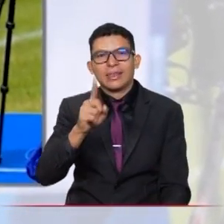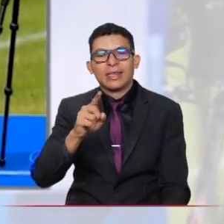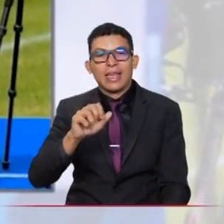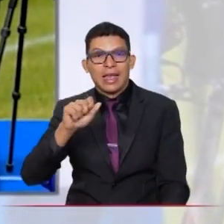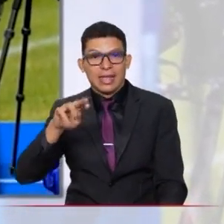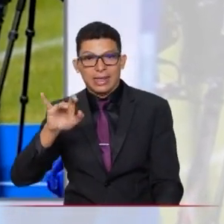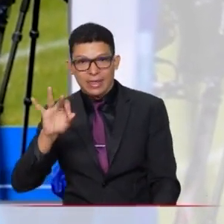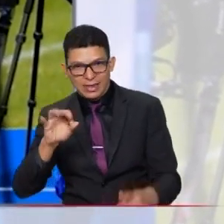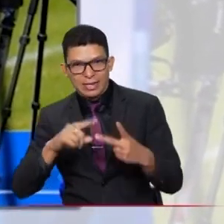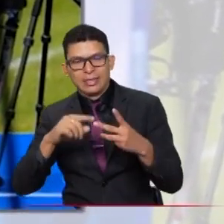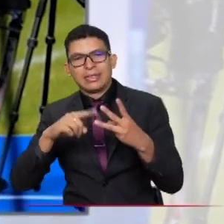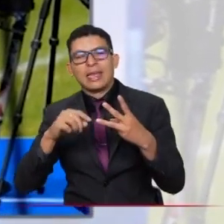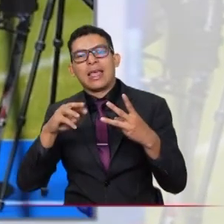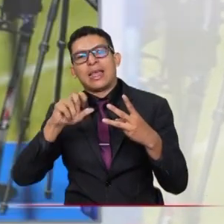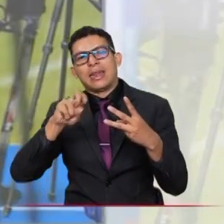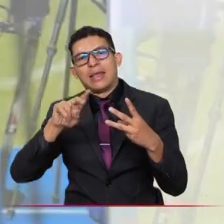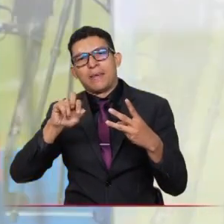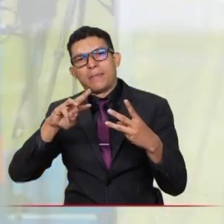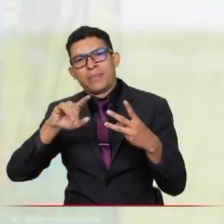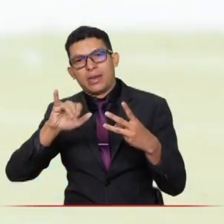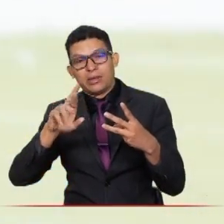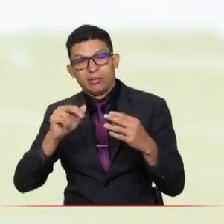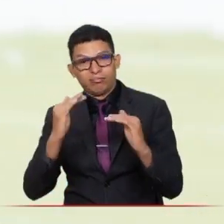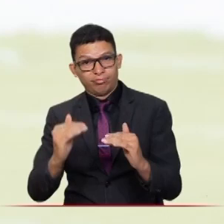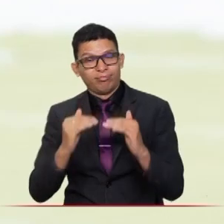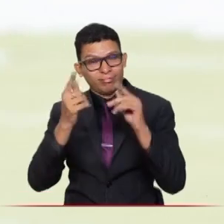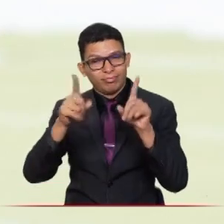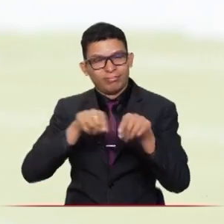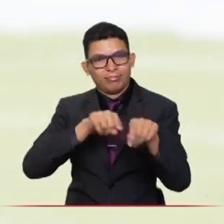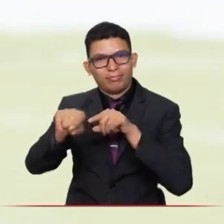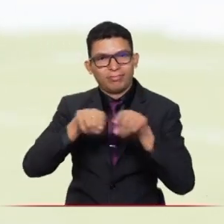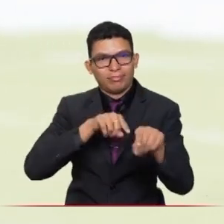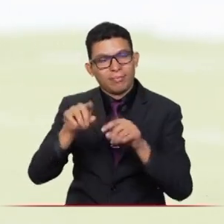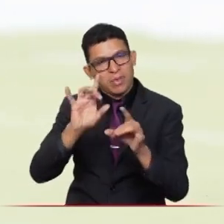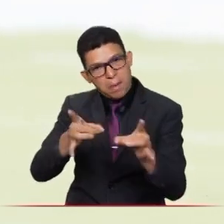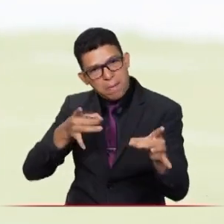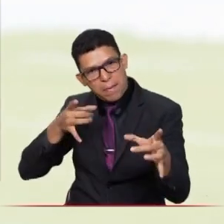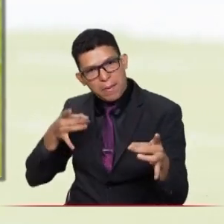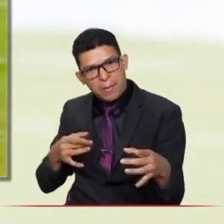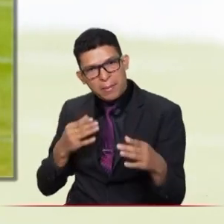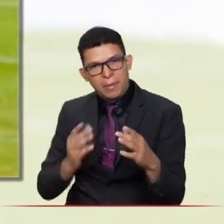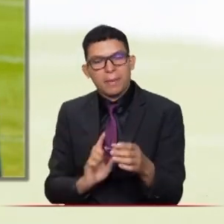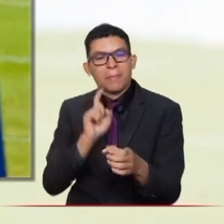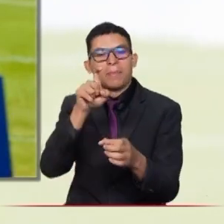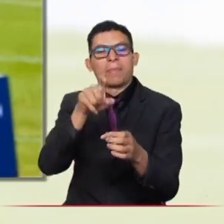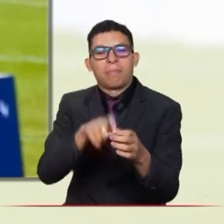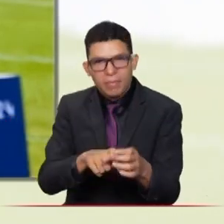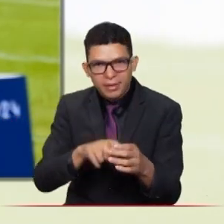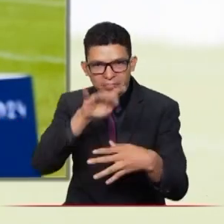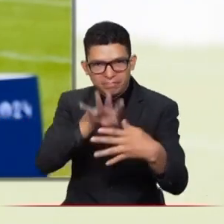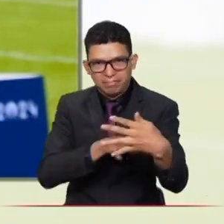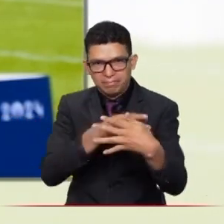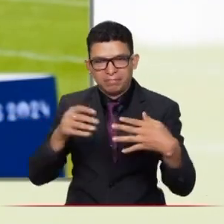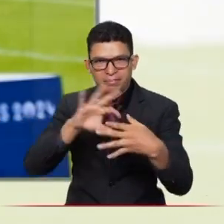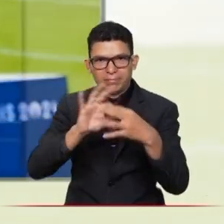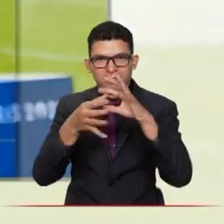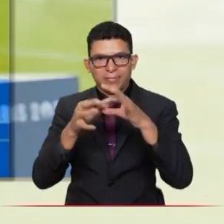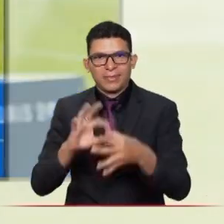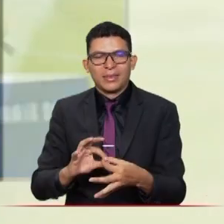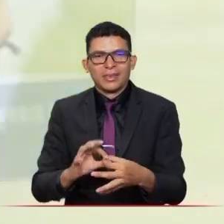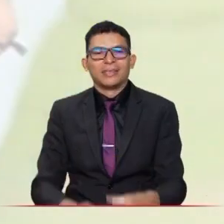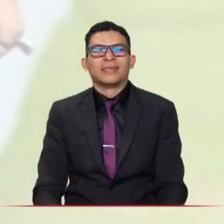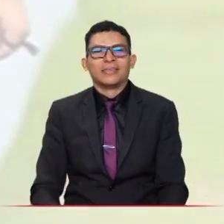Hernández y Ana María Rendón también se destacaron en la competencia y avanzaron a la siguiente ronda del calendario olímpico.